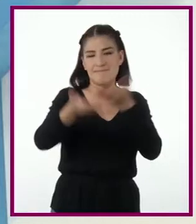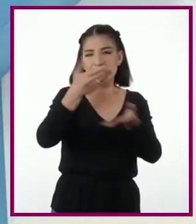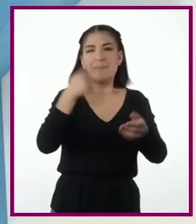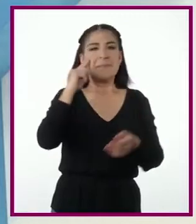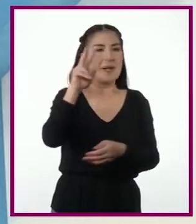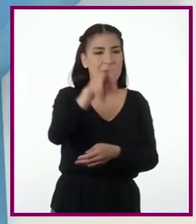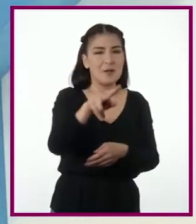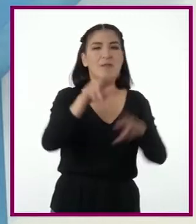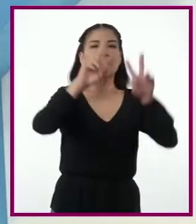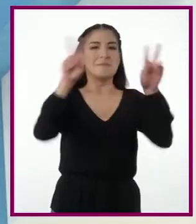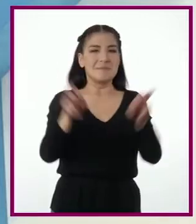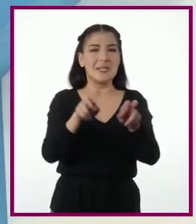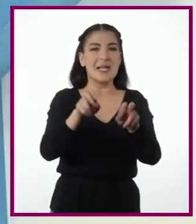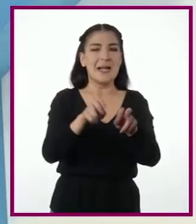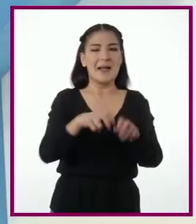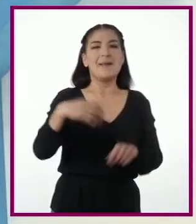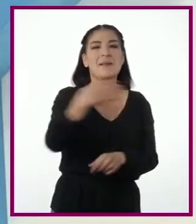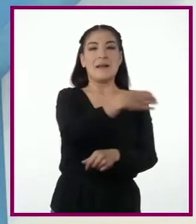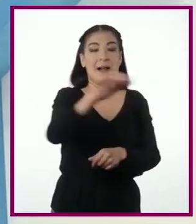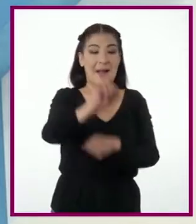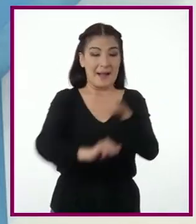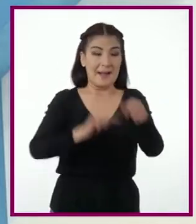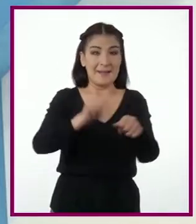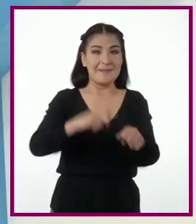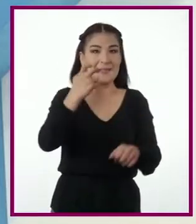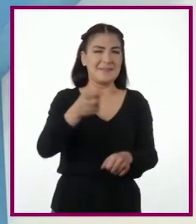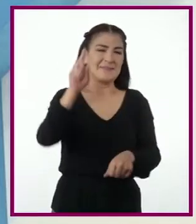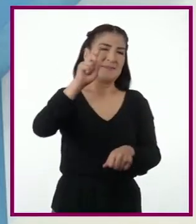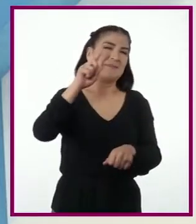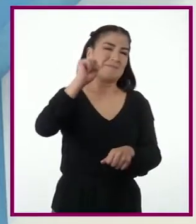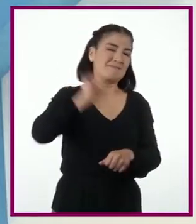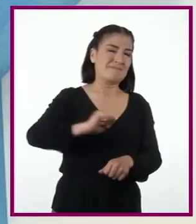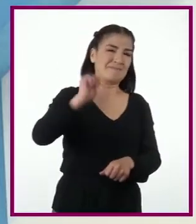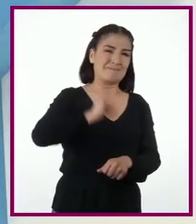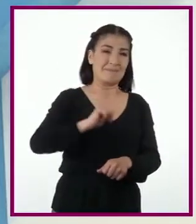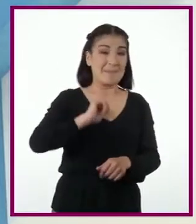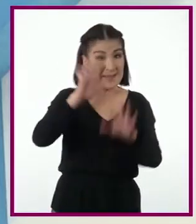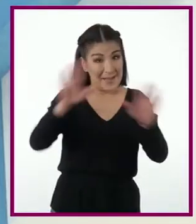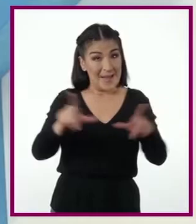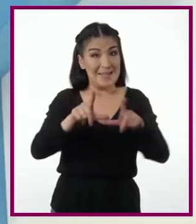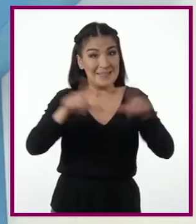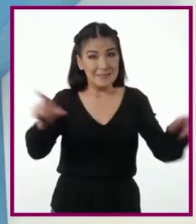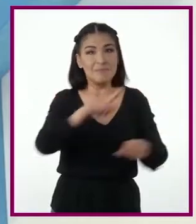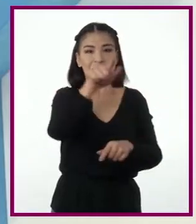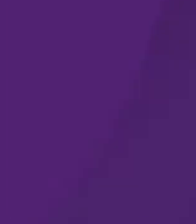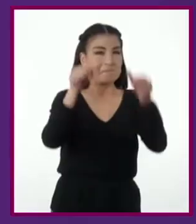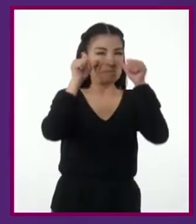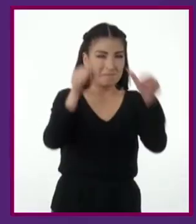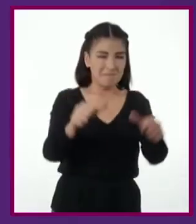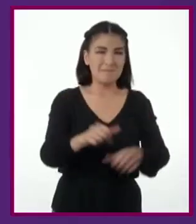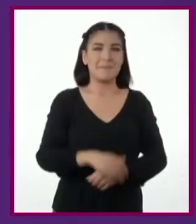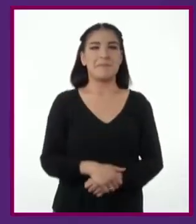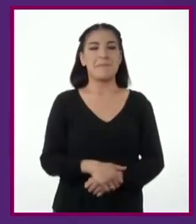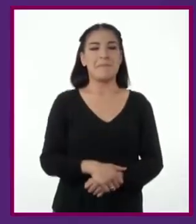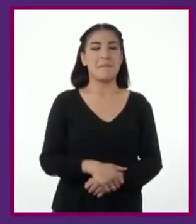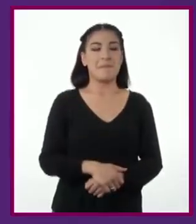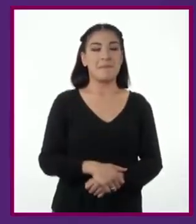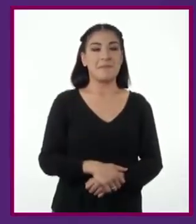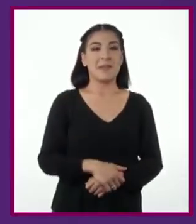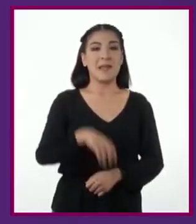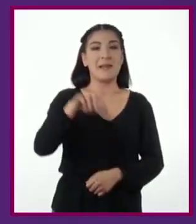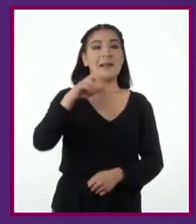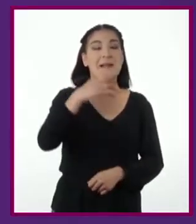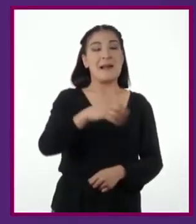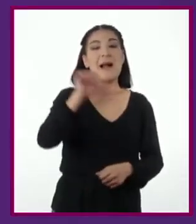titulada Agricultura en la época prehispánica? ¿Estás listo? Pues prepara tus sentidos. Agricultura en